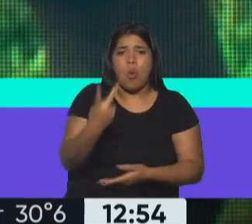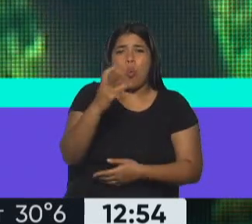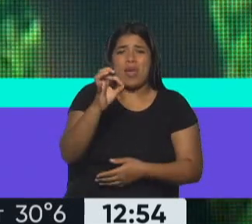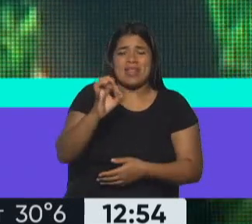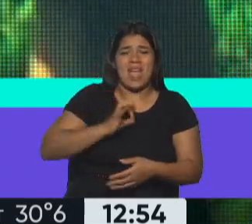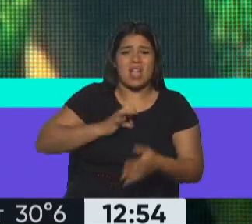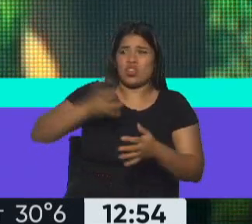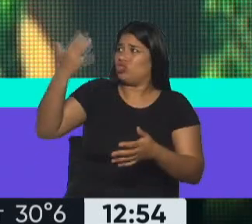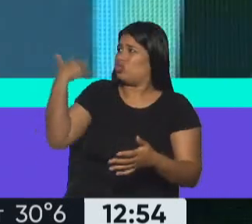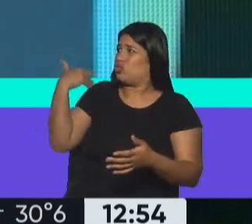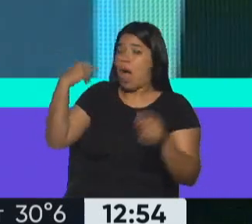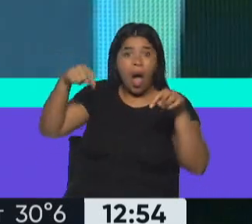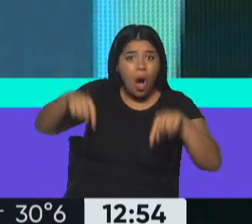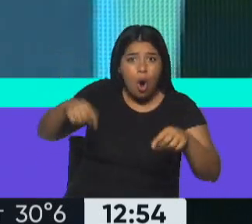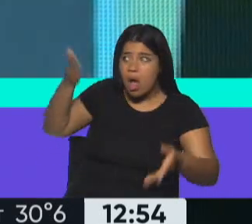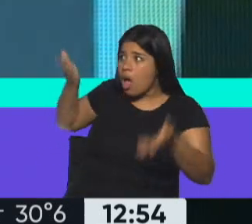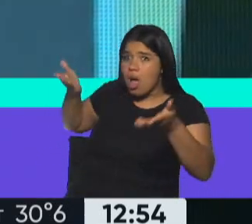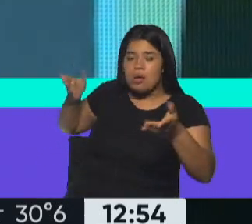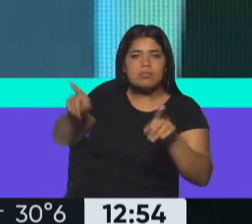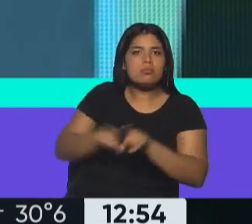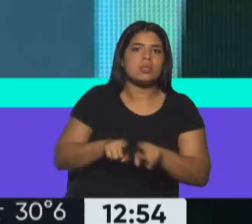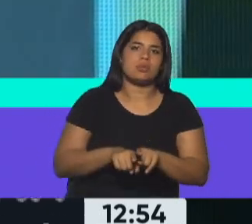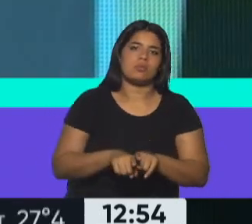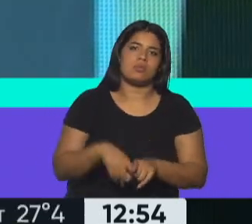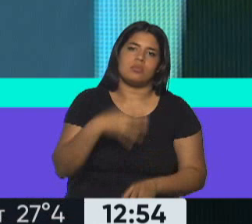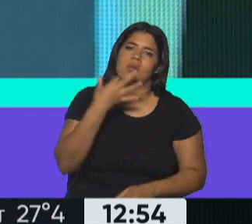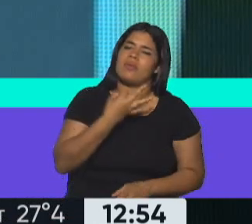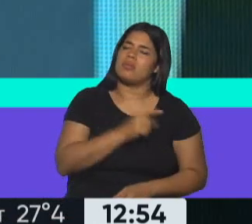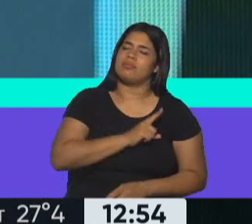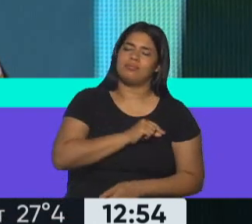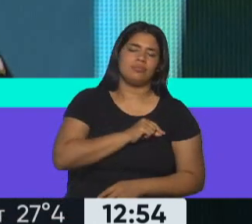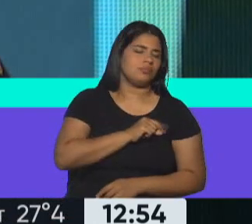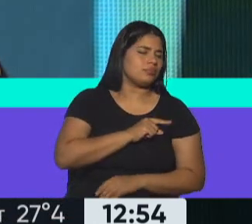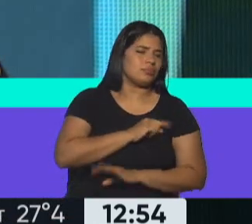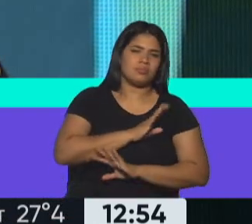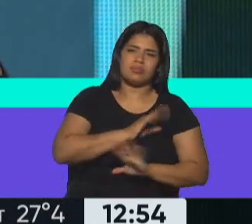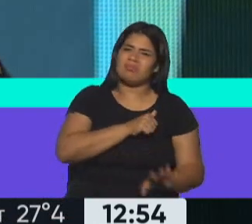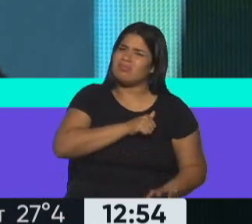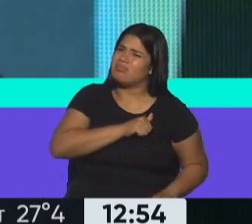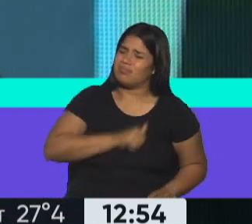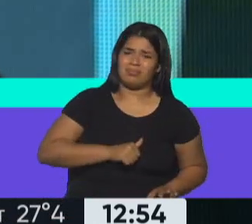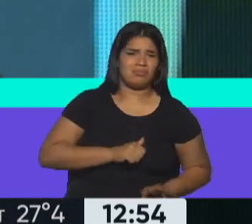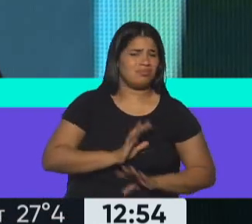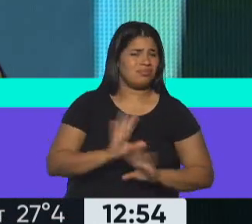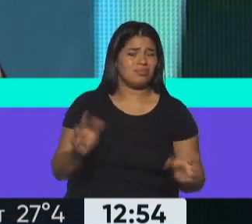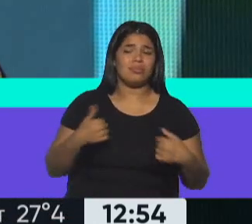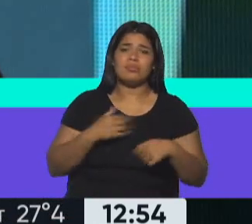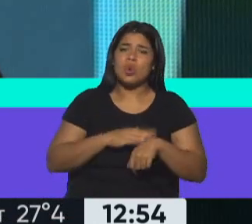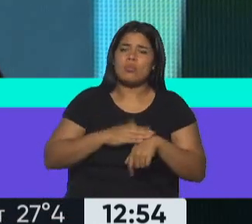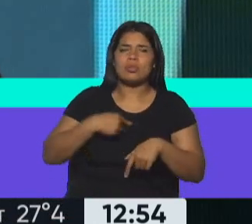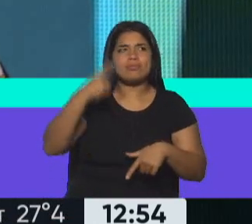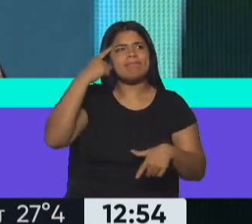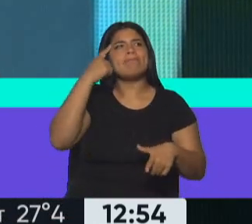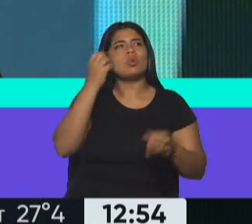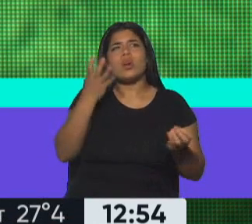a otra mamá y otro papá sí terriblemente doloroso terriblemente doloroso por un momento pensé bueno